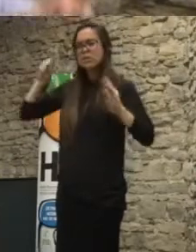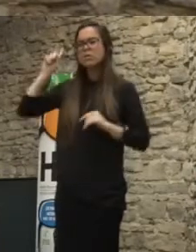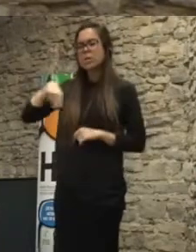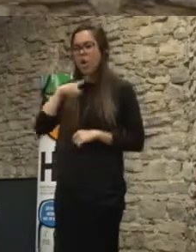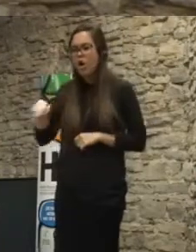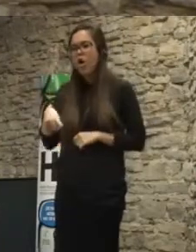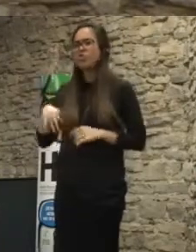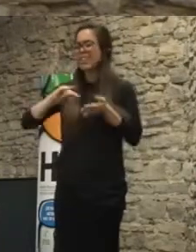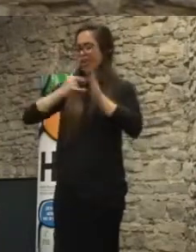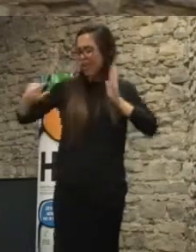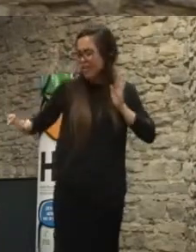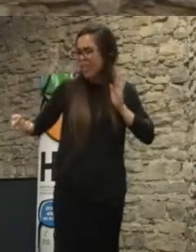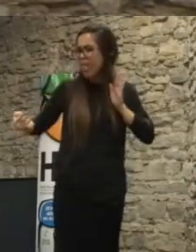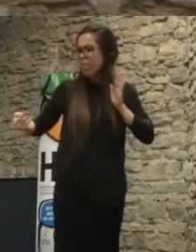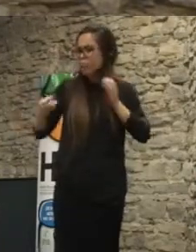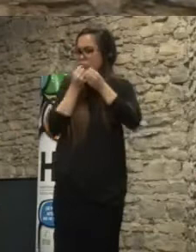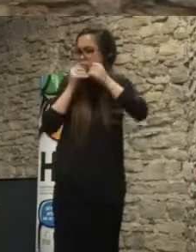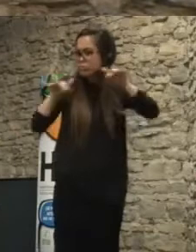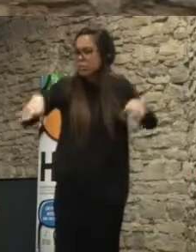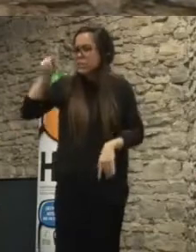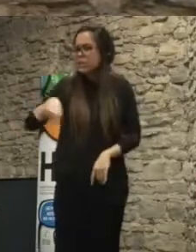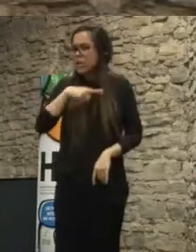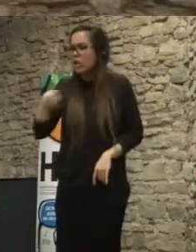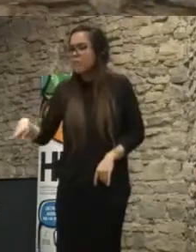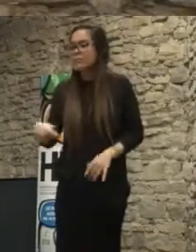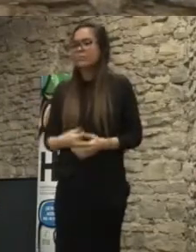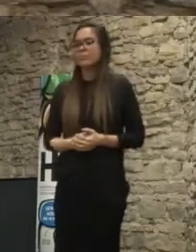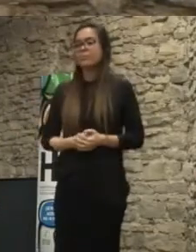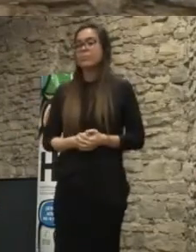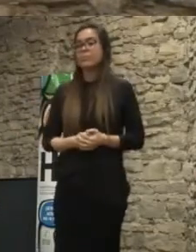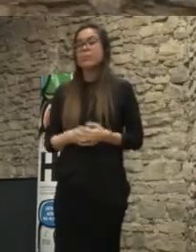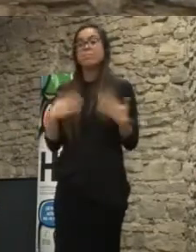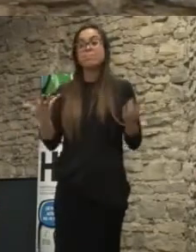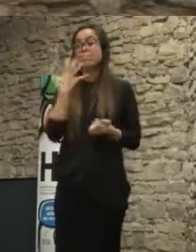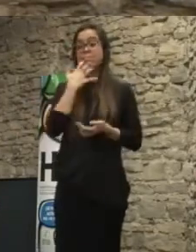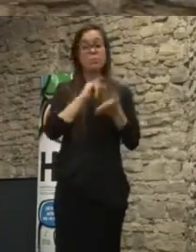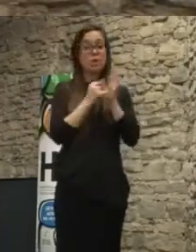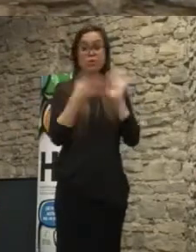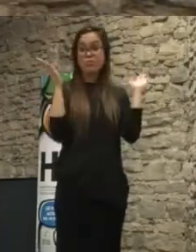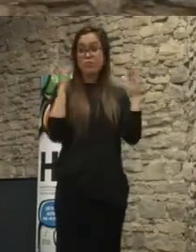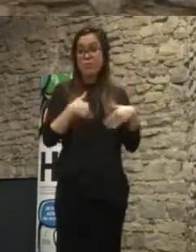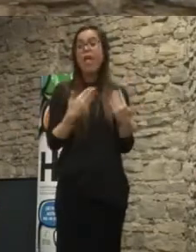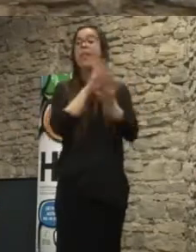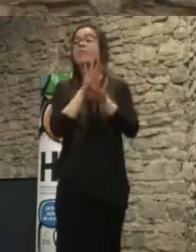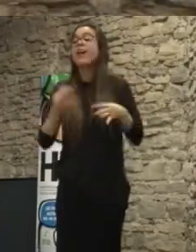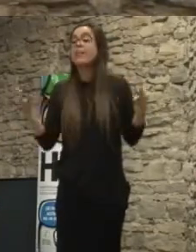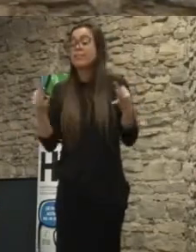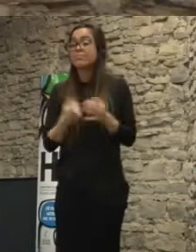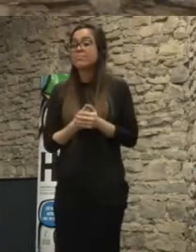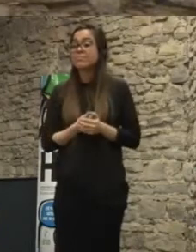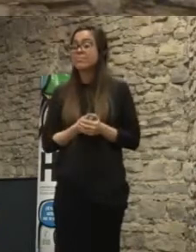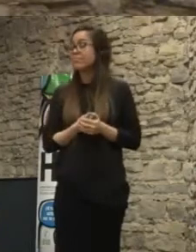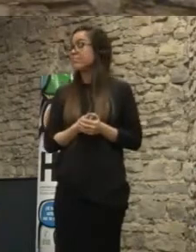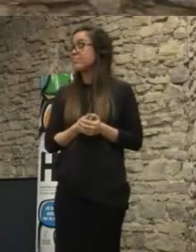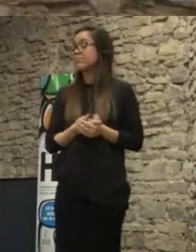tecnologizada que está, en lo, la falta de ese proyecto, ¿a qué nos conduce? Nos